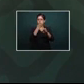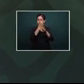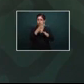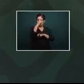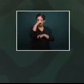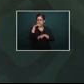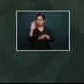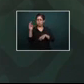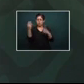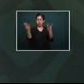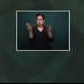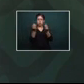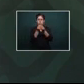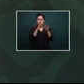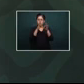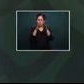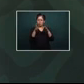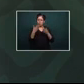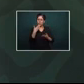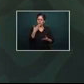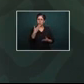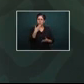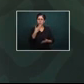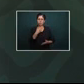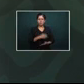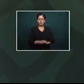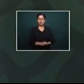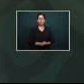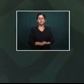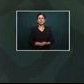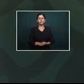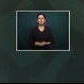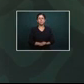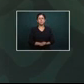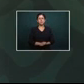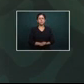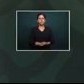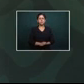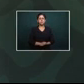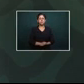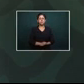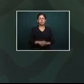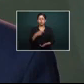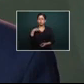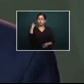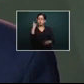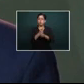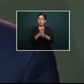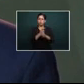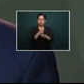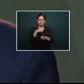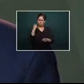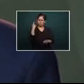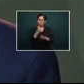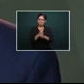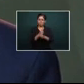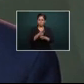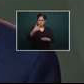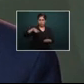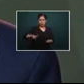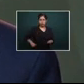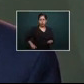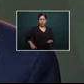de México y también he constatado que el